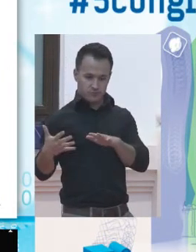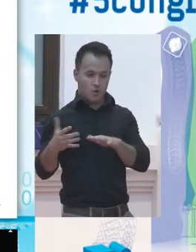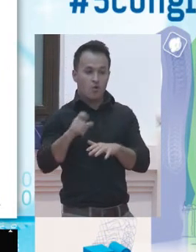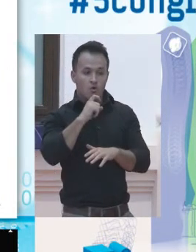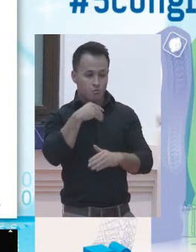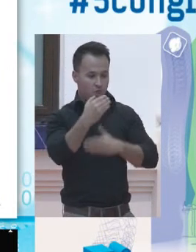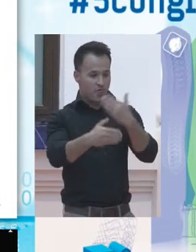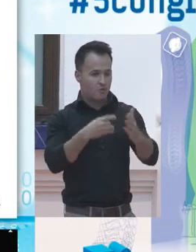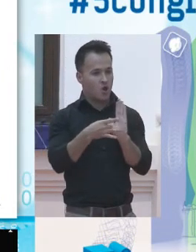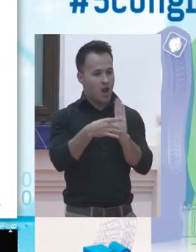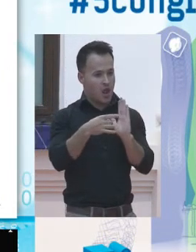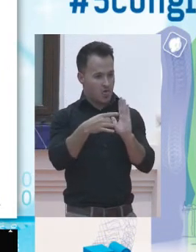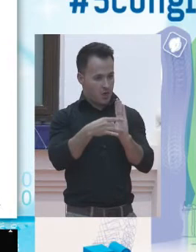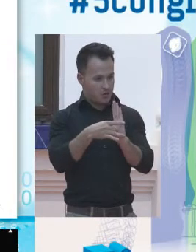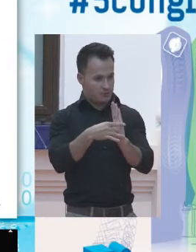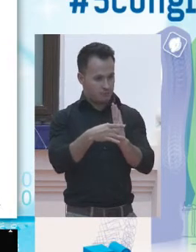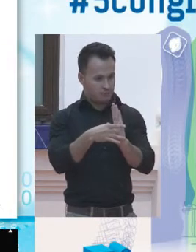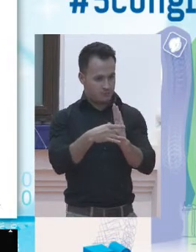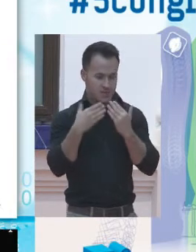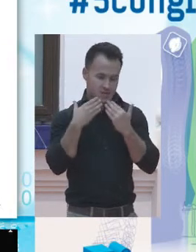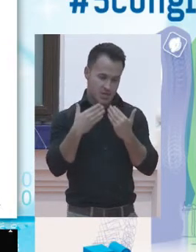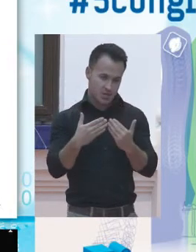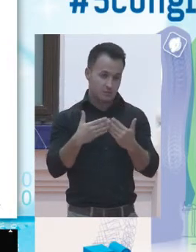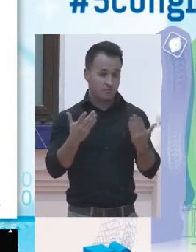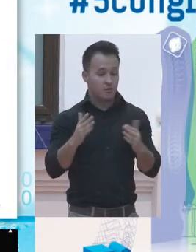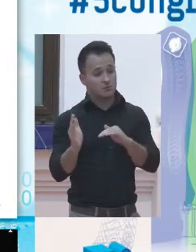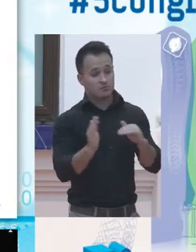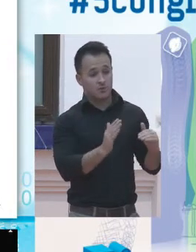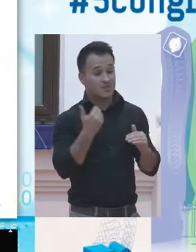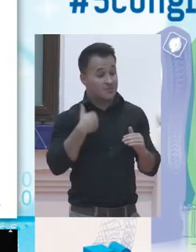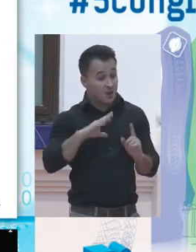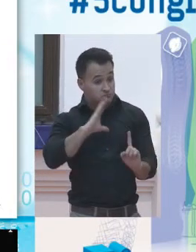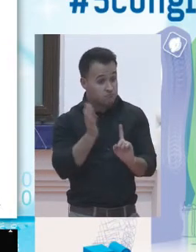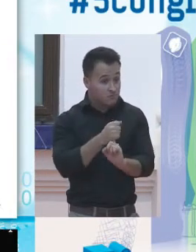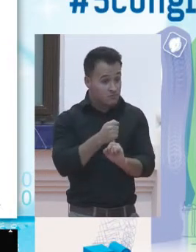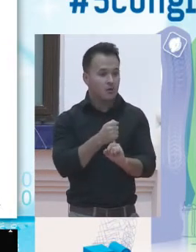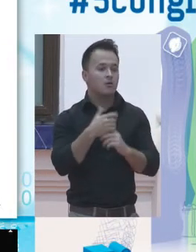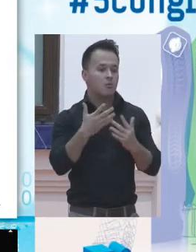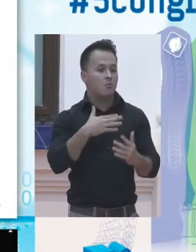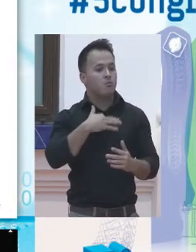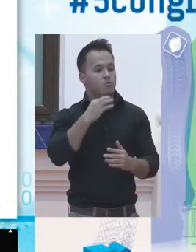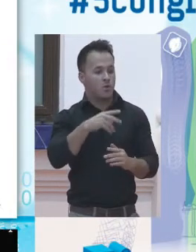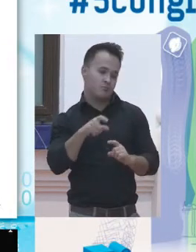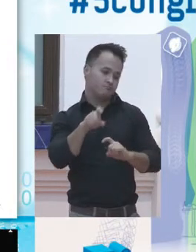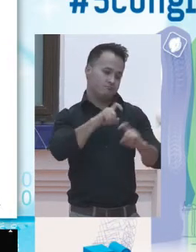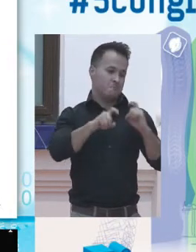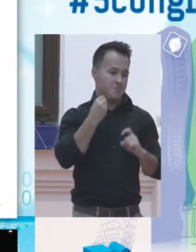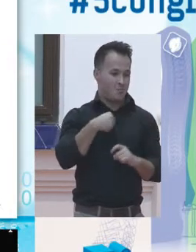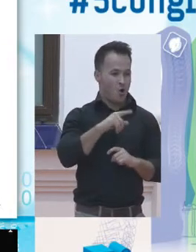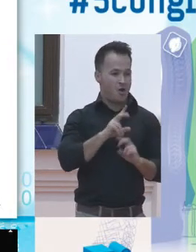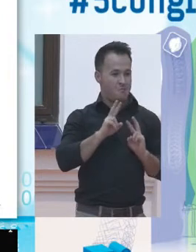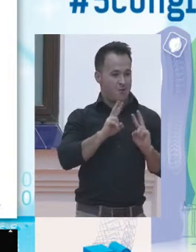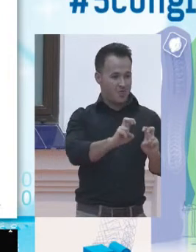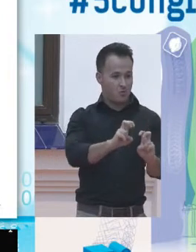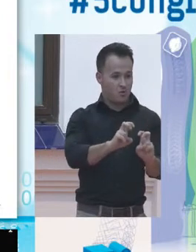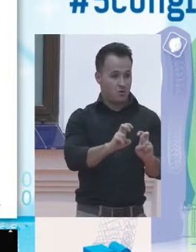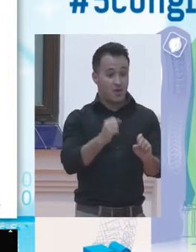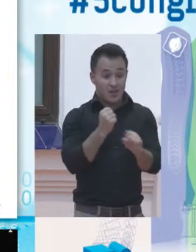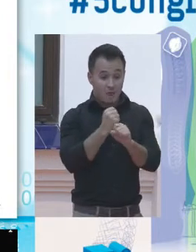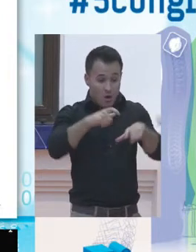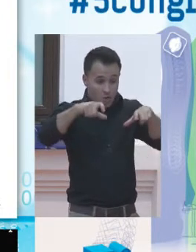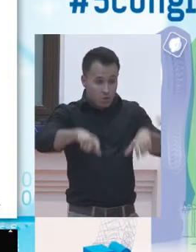procedimientos de calidad y de análisis. Y luego, cuando ya hemos conseguido esto, volvemos al principio. No hay descanso en este trabajo.